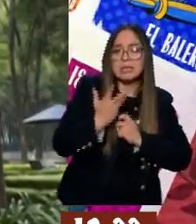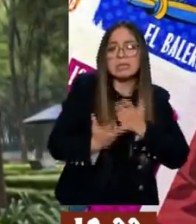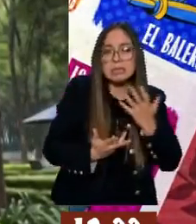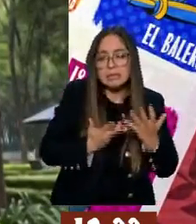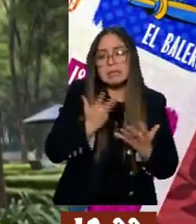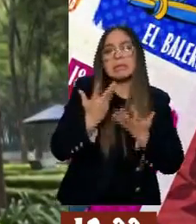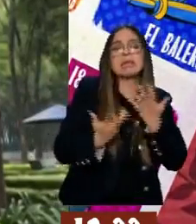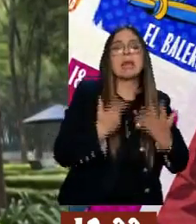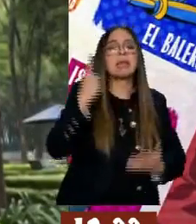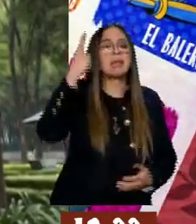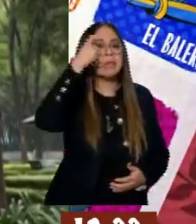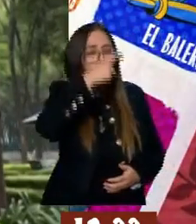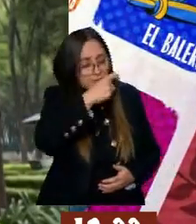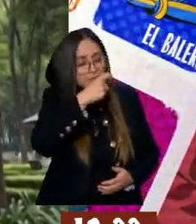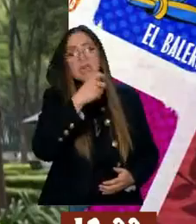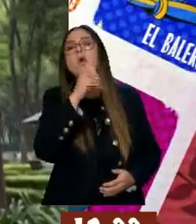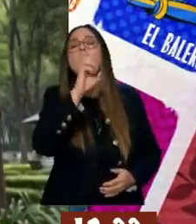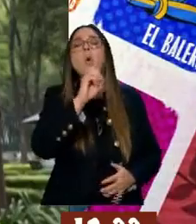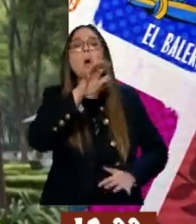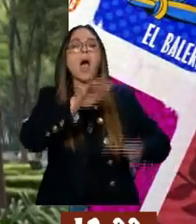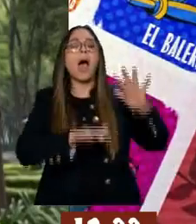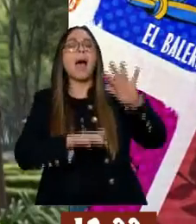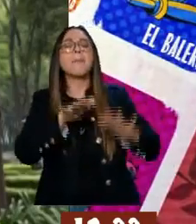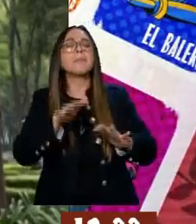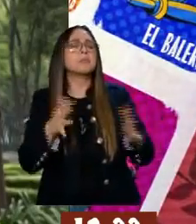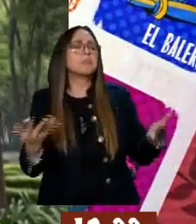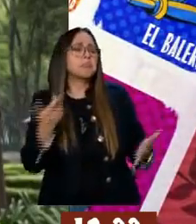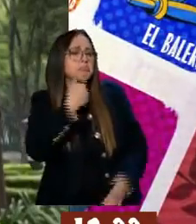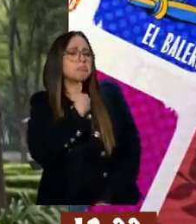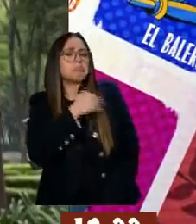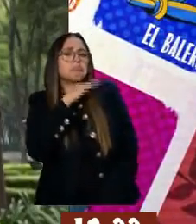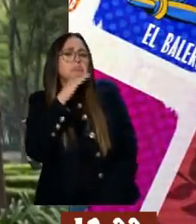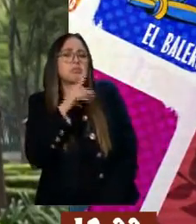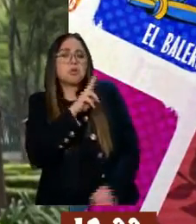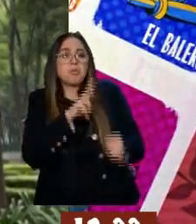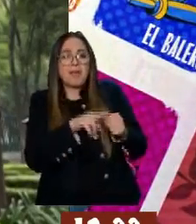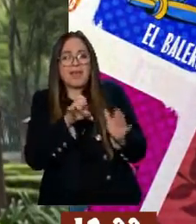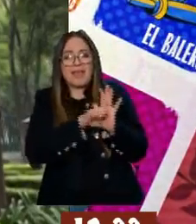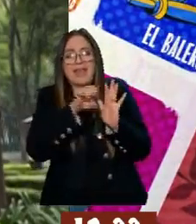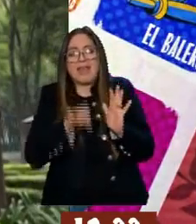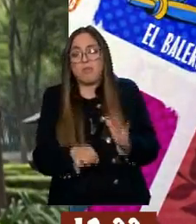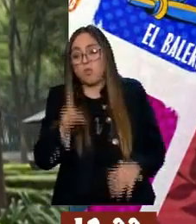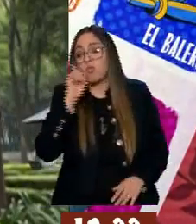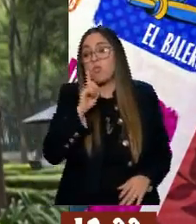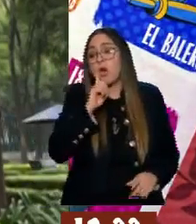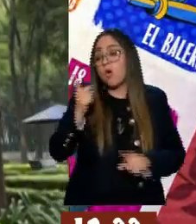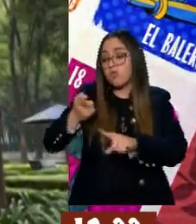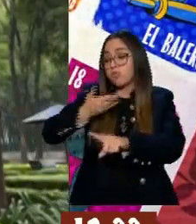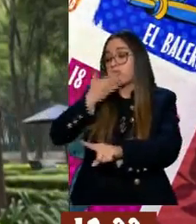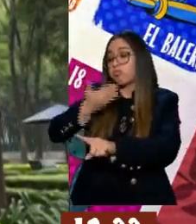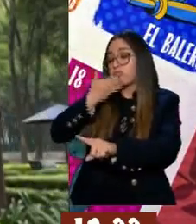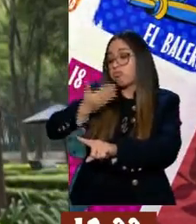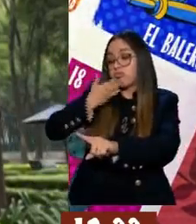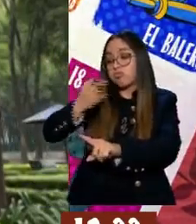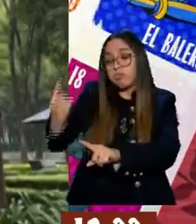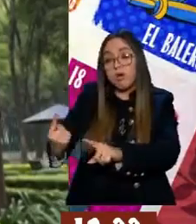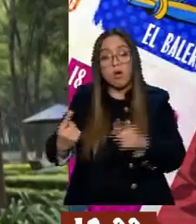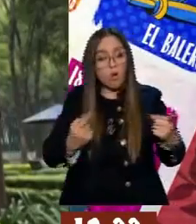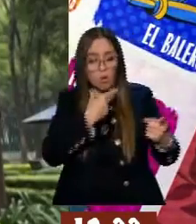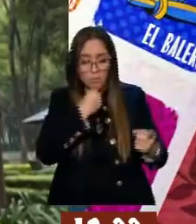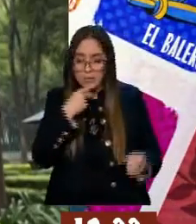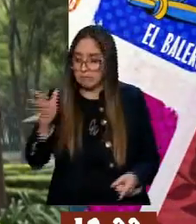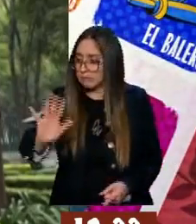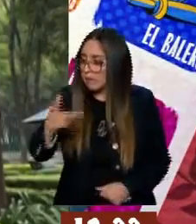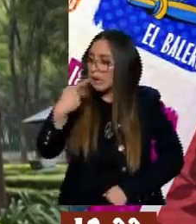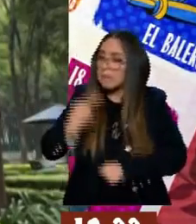forma, ¿no? Así como es. Algo que es una situación común y corriente, para una mujer puede llegar a ser una situación de alto riesgo y las reacciones que tiene